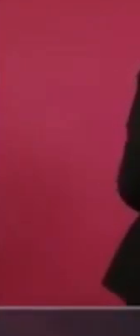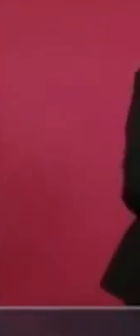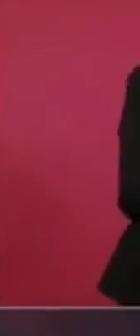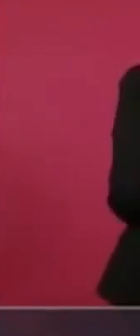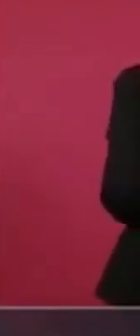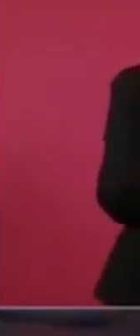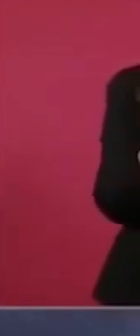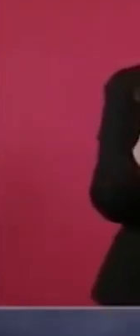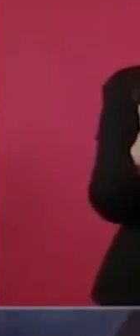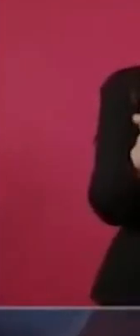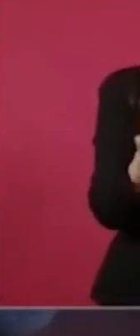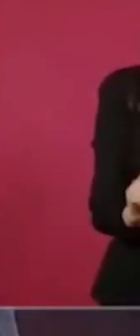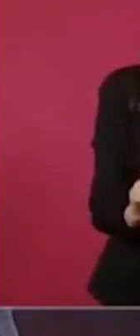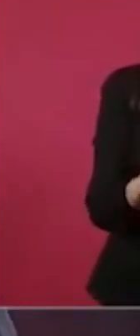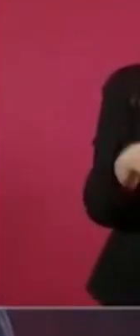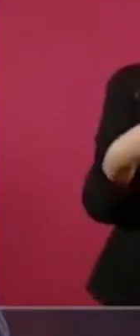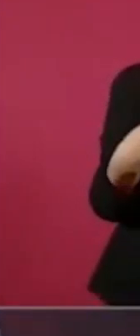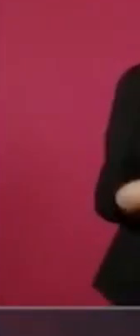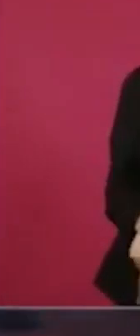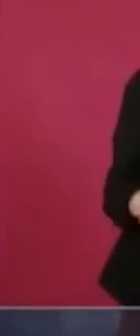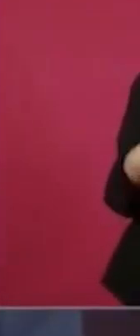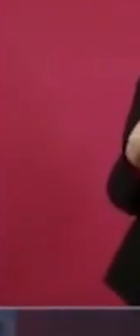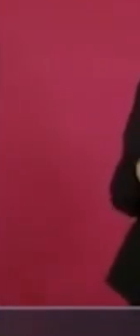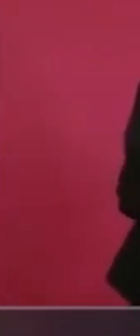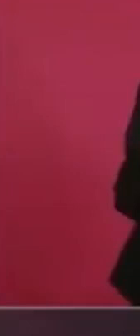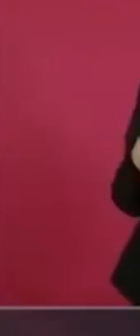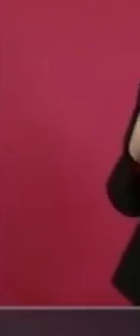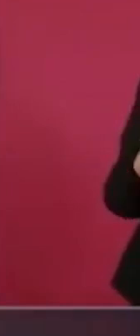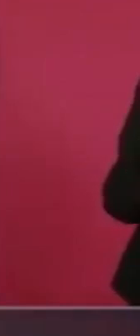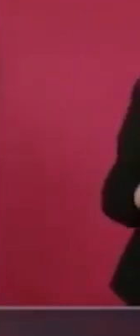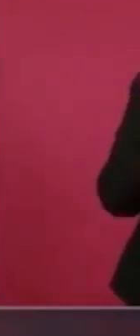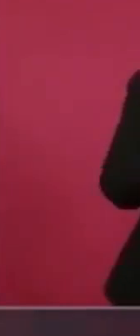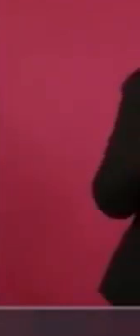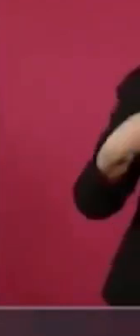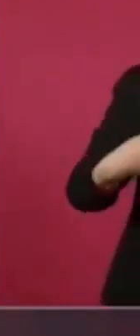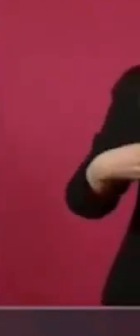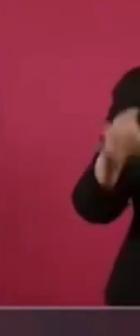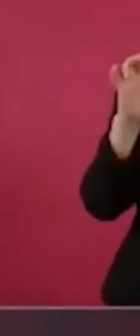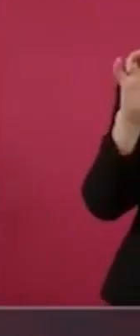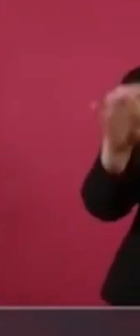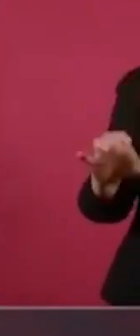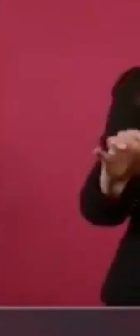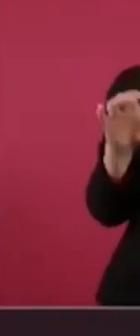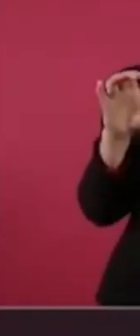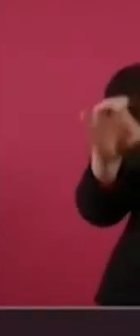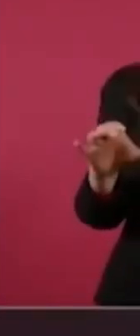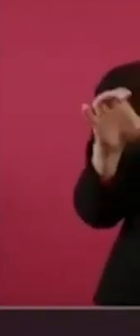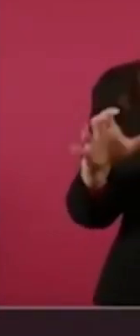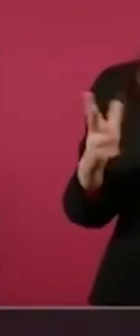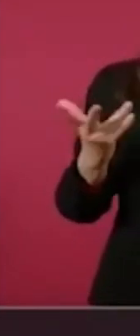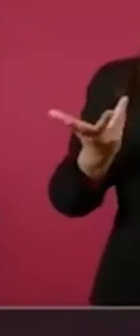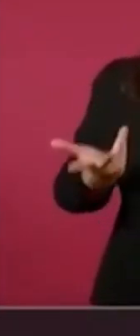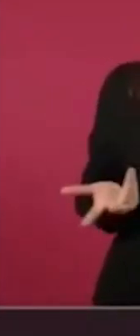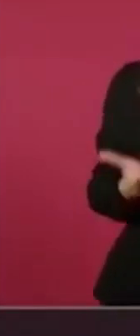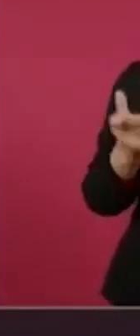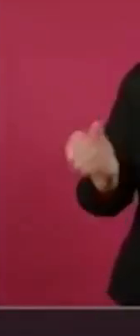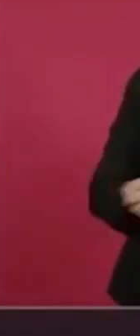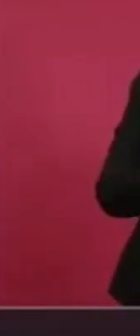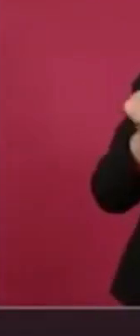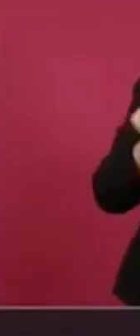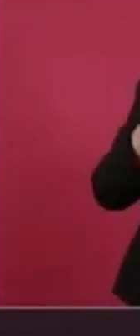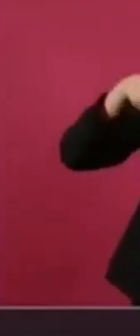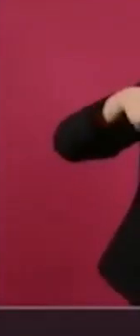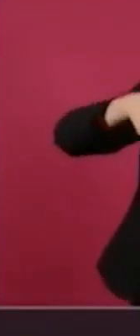Ya no en el caso de nosotros, afortunadamente en México la gente está muy politizada, muy